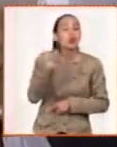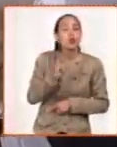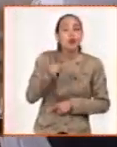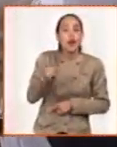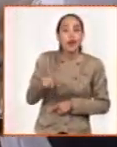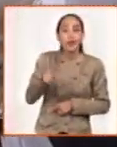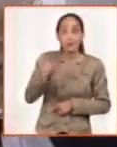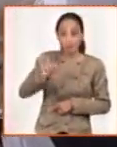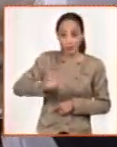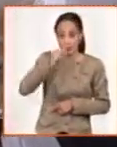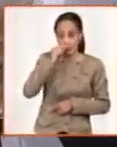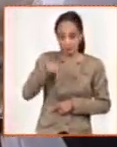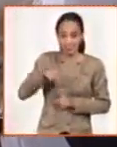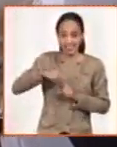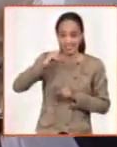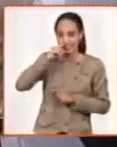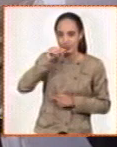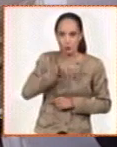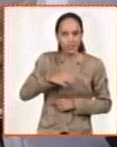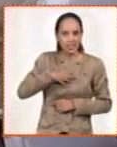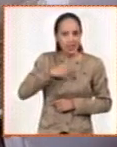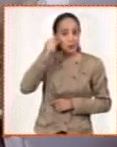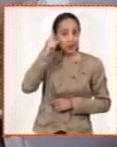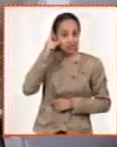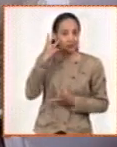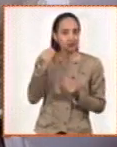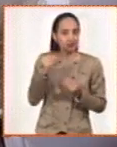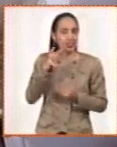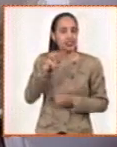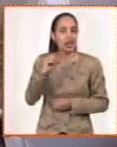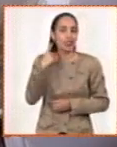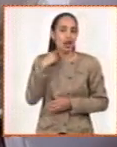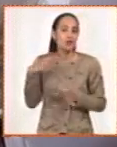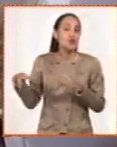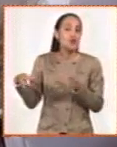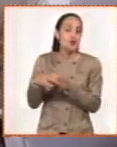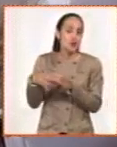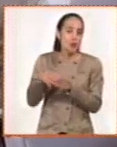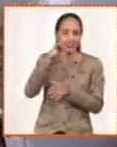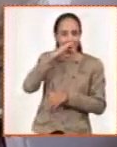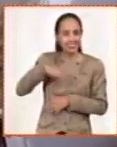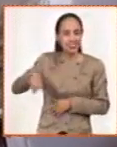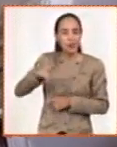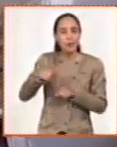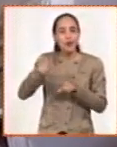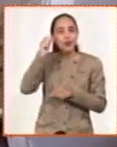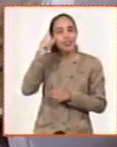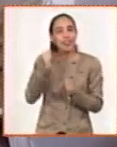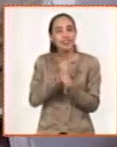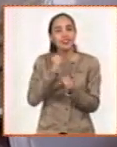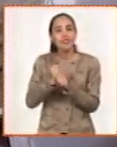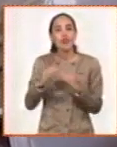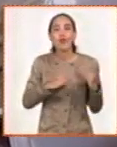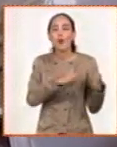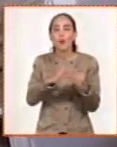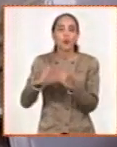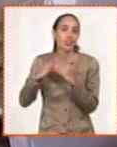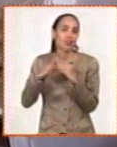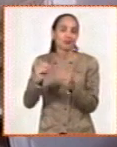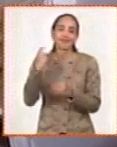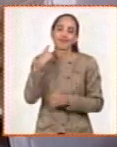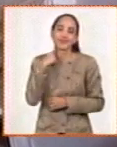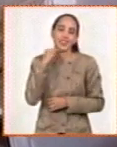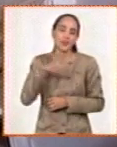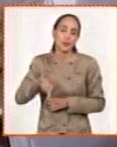experiencia larguísima, ya 30 años con la Colmenita, pero ideas de trabajo con las comunidades desde que estaba en los estudios,